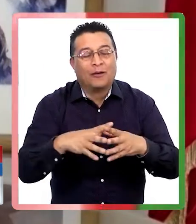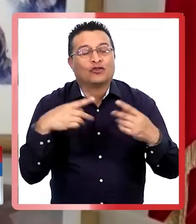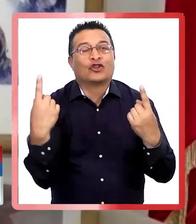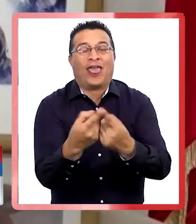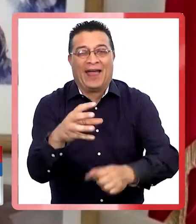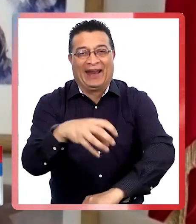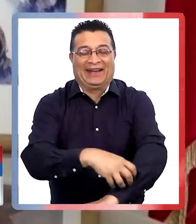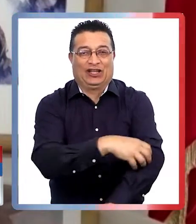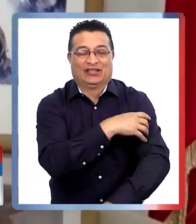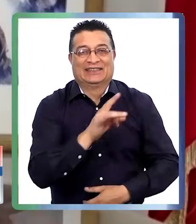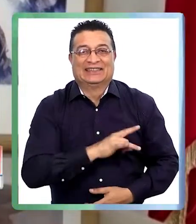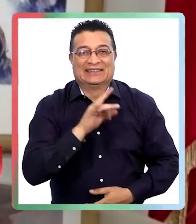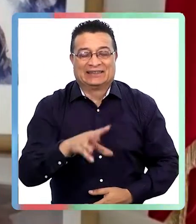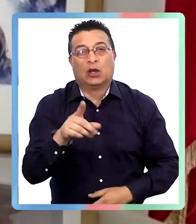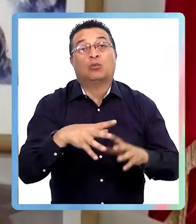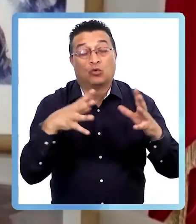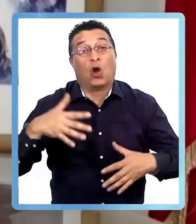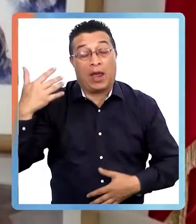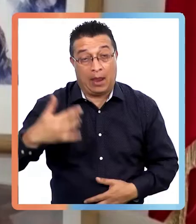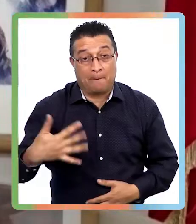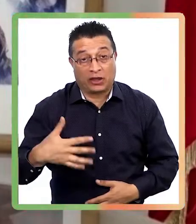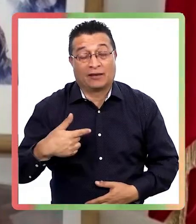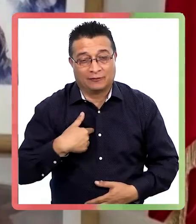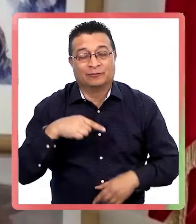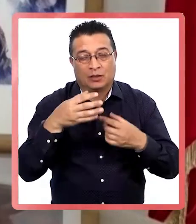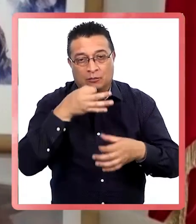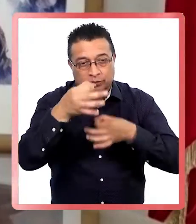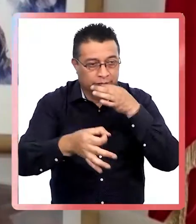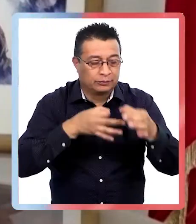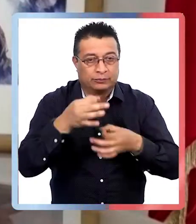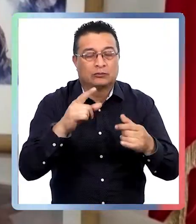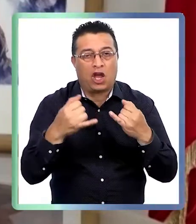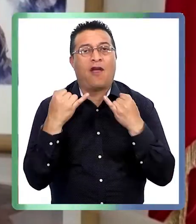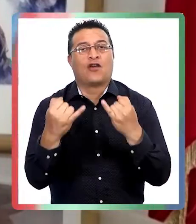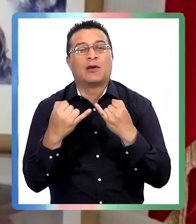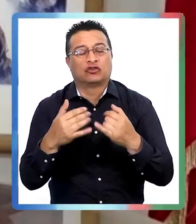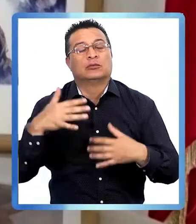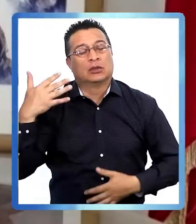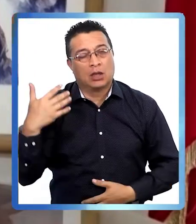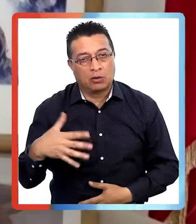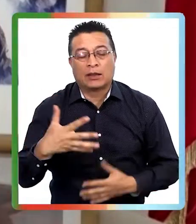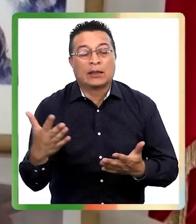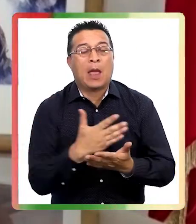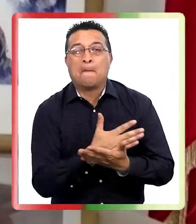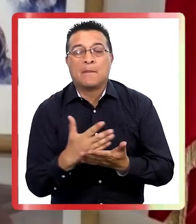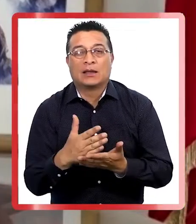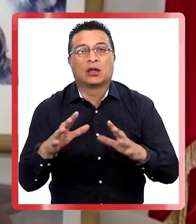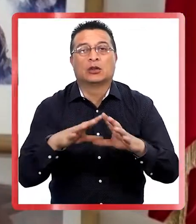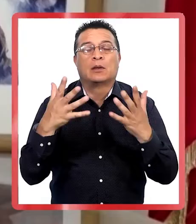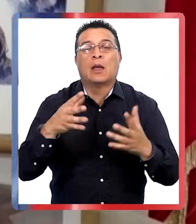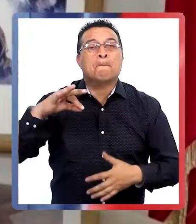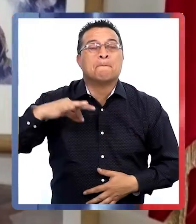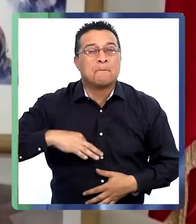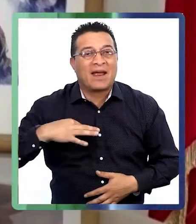luego con todas las regiones de Chile, a donde es tan importante, creo yo, llegar con un mensaje y con información adecuada respecto a lo que está pasando, ¿no?,